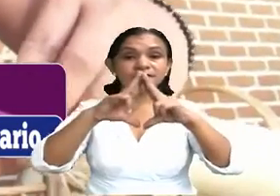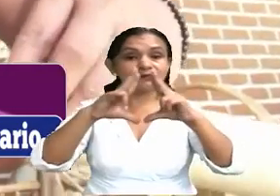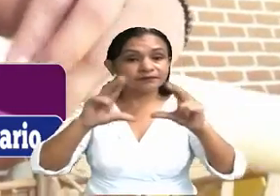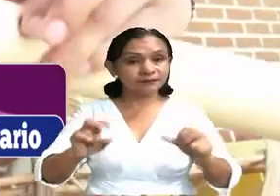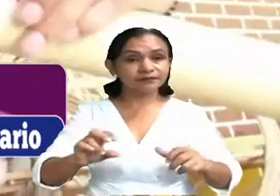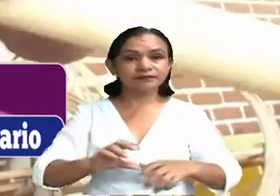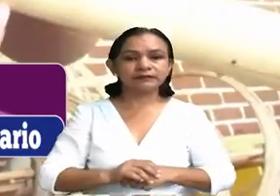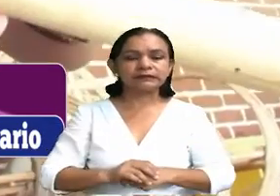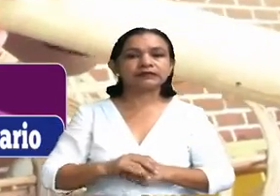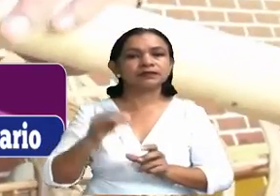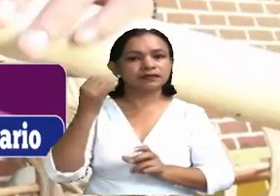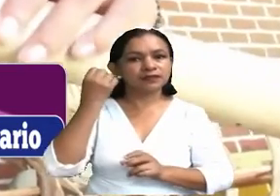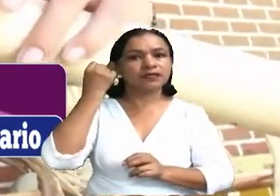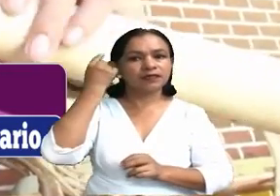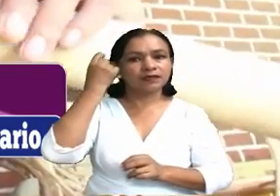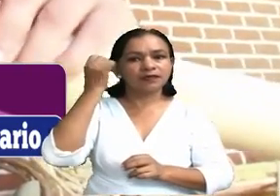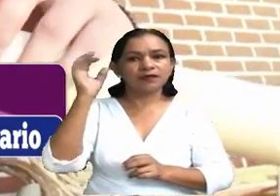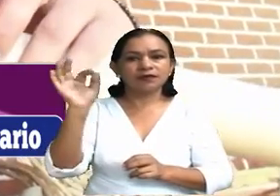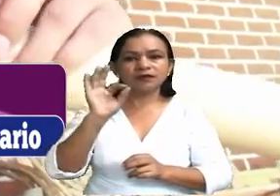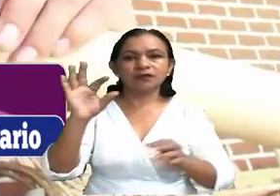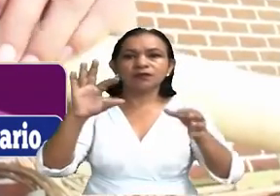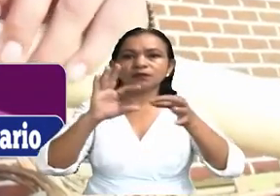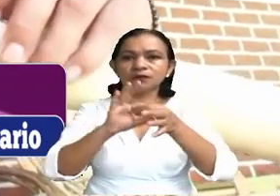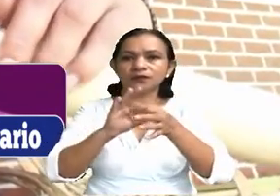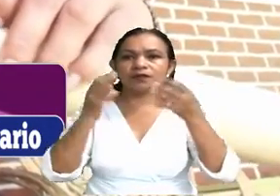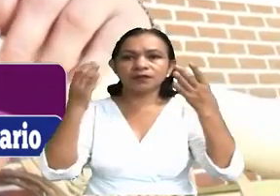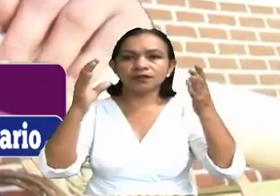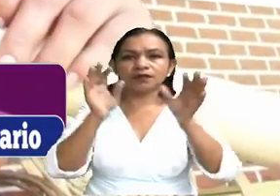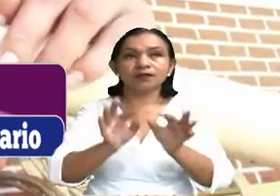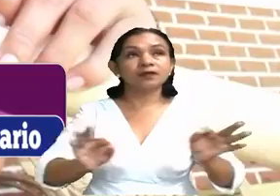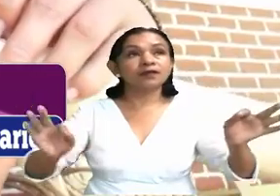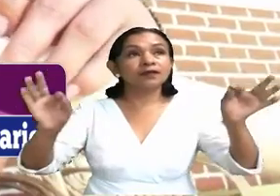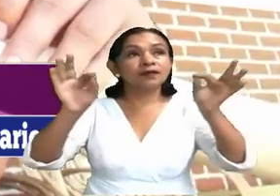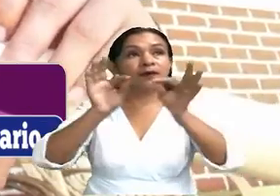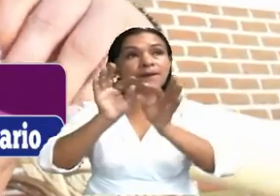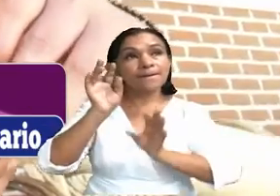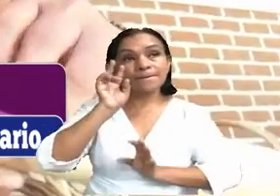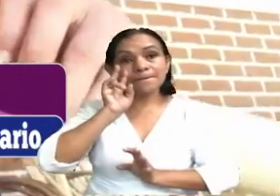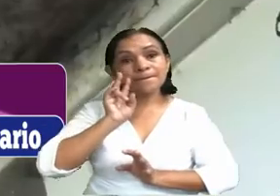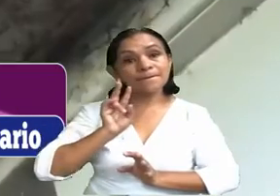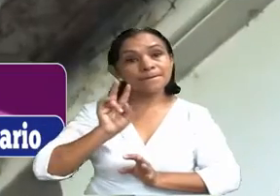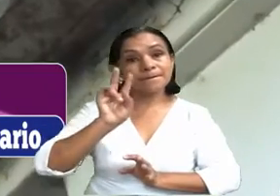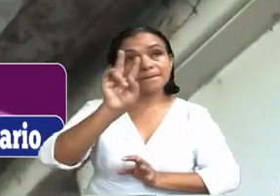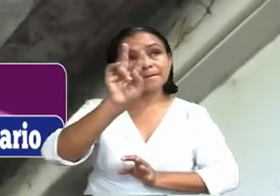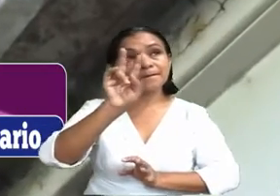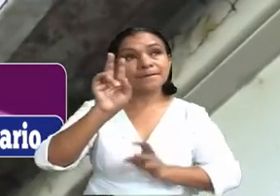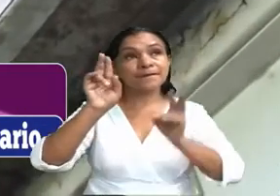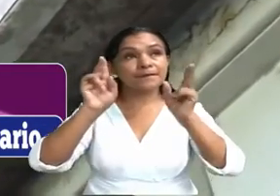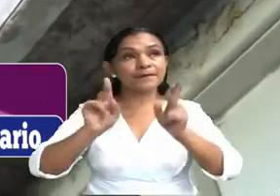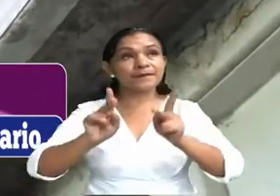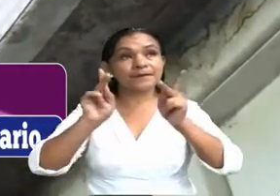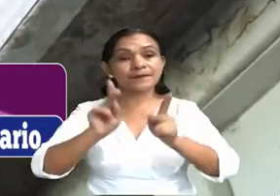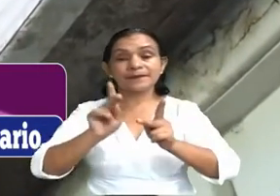ir entendiendo las prioridades. En pantalla pues estamos viendo, don compañero David,